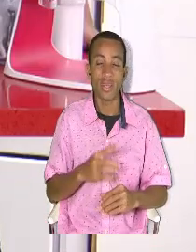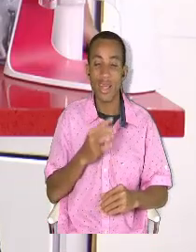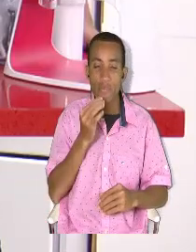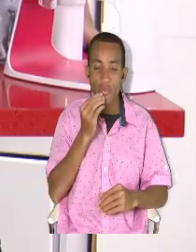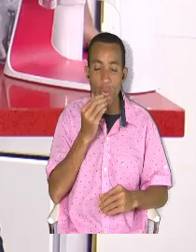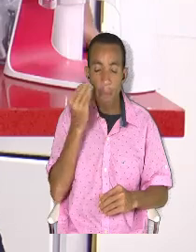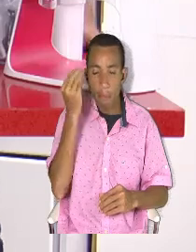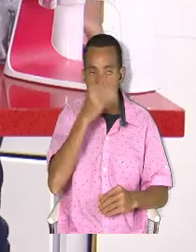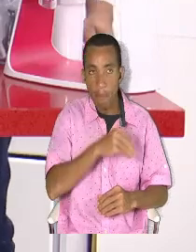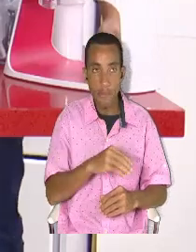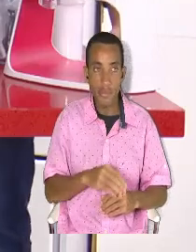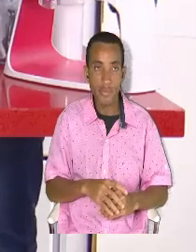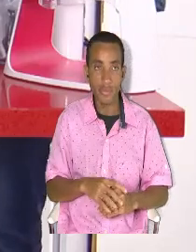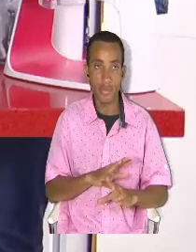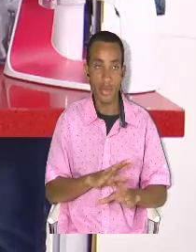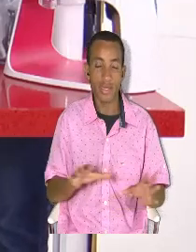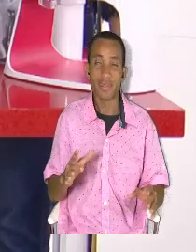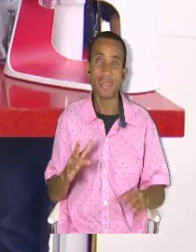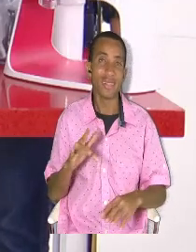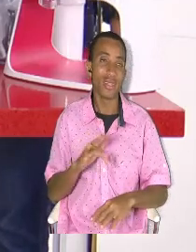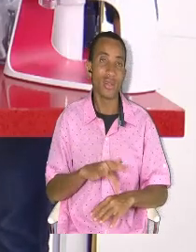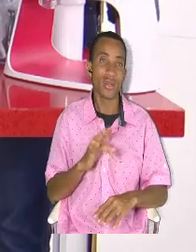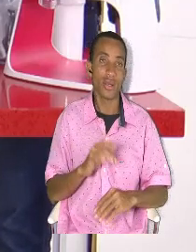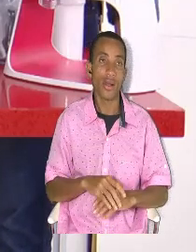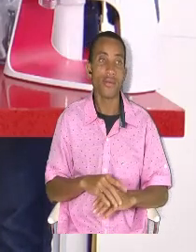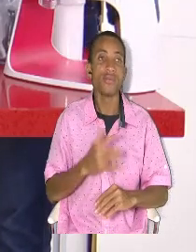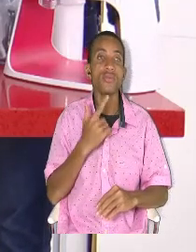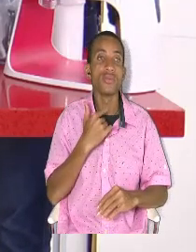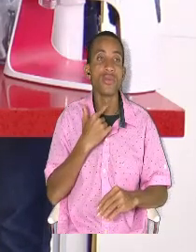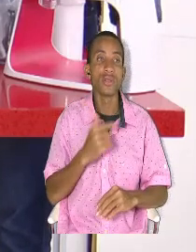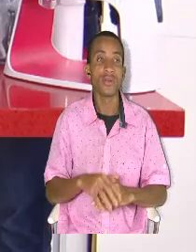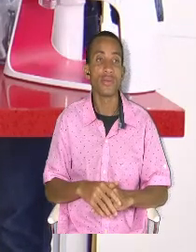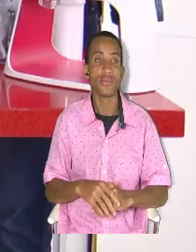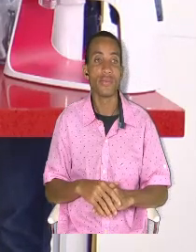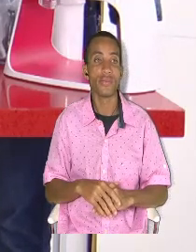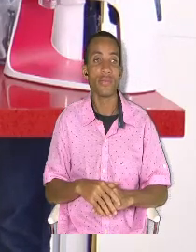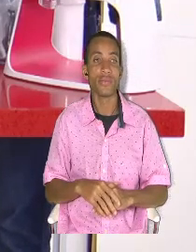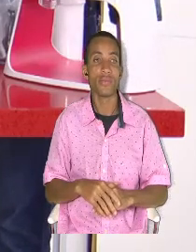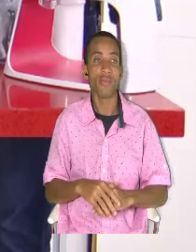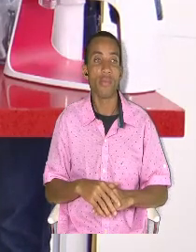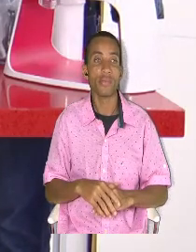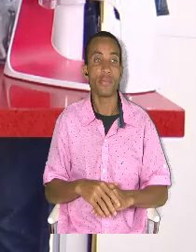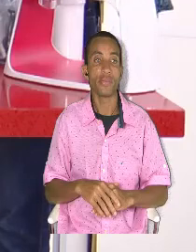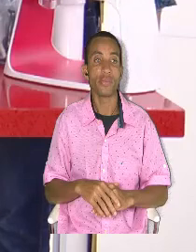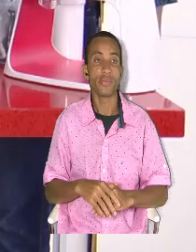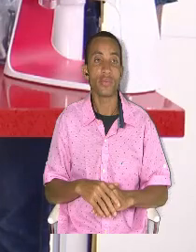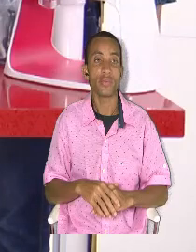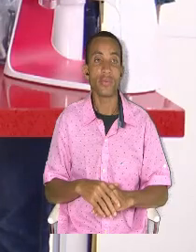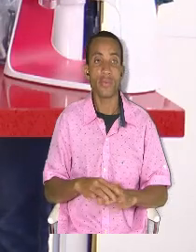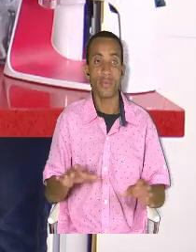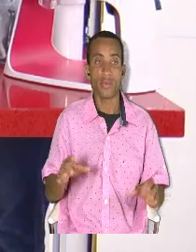le toca no comérsela ya porque le toca, pero que nos guste poco, ¿sí? Bueno, entonces, don Miguel, voy a utilizar este